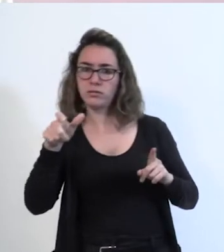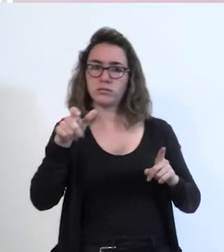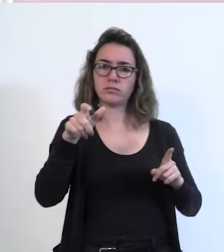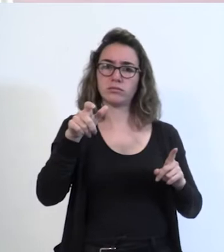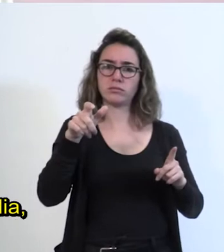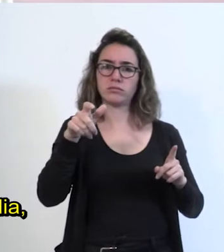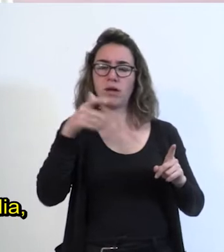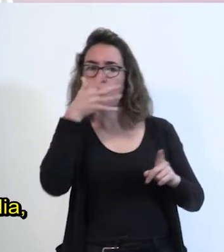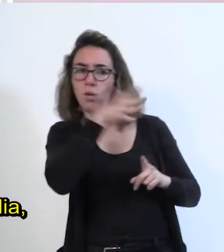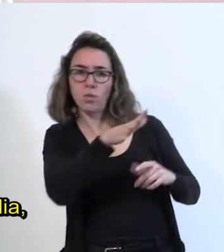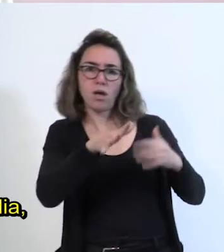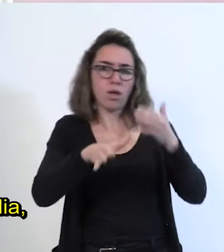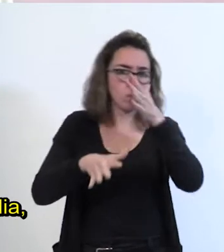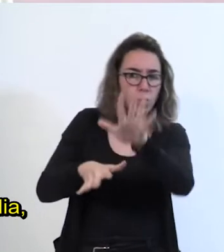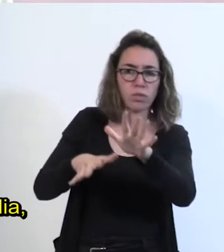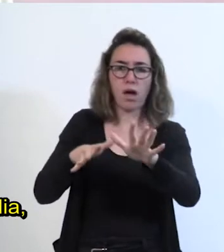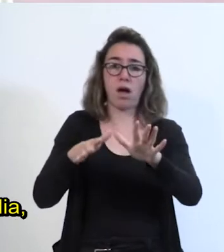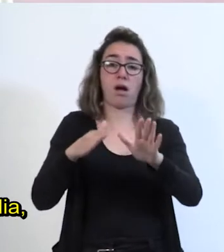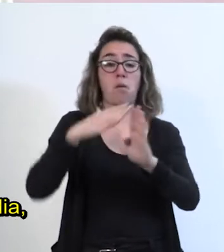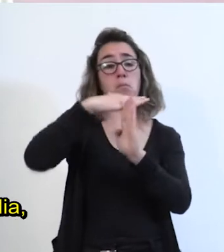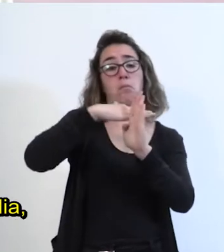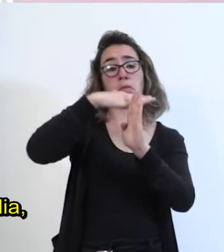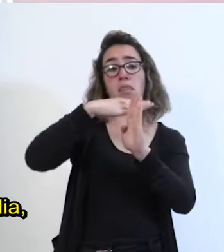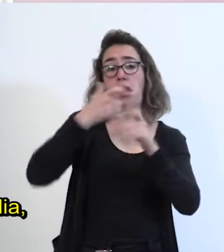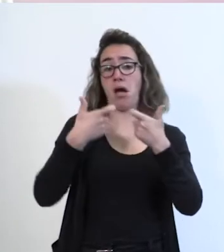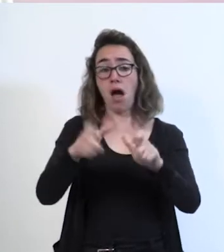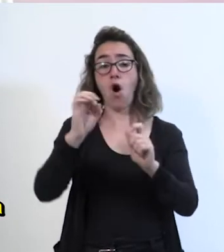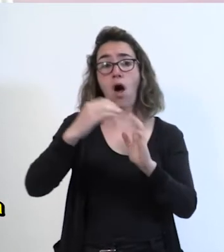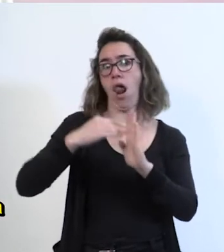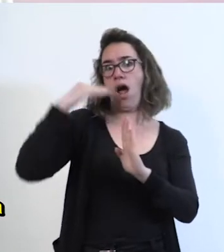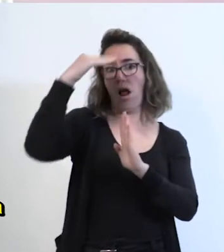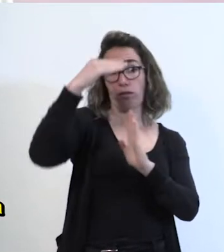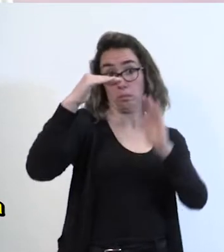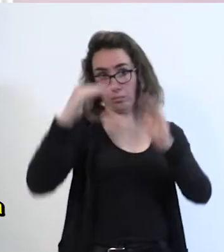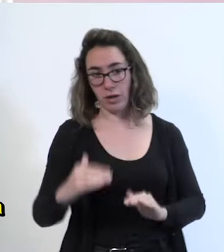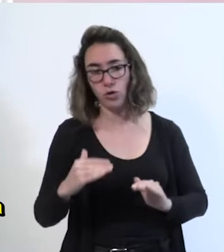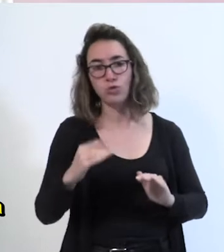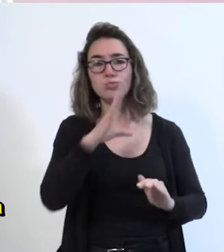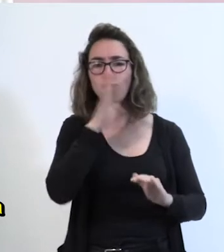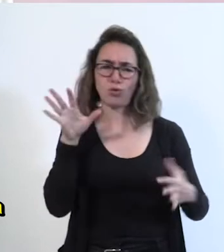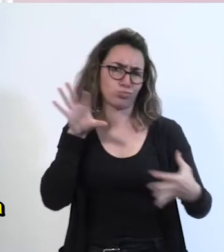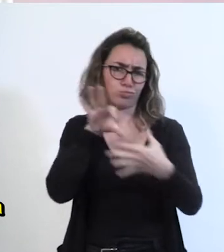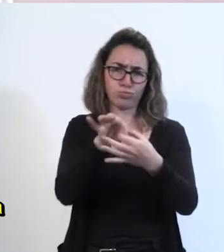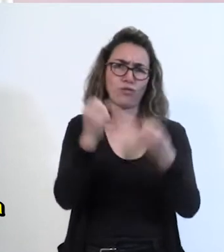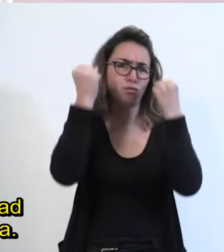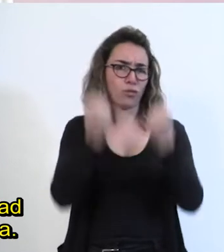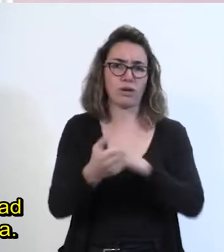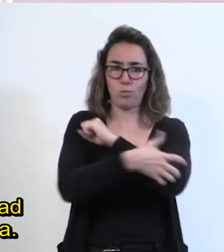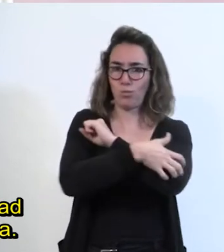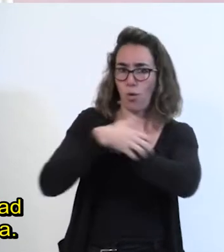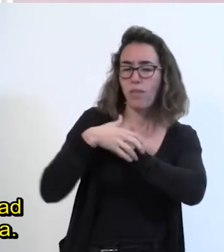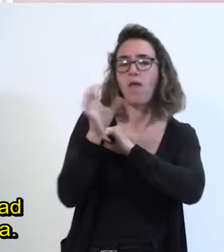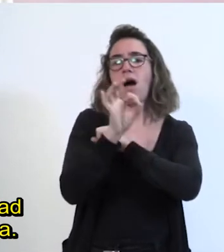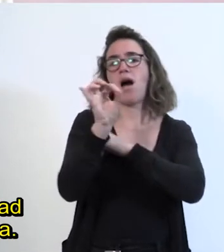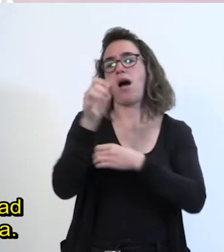habido denuncias contra ninguna mujer de clase media, mucho menos de clase alta, ¿no? La violencia siempre relacionada con la pobreza o las